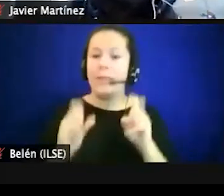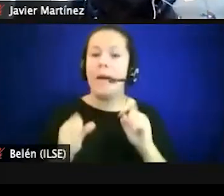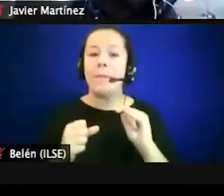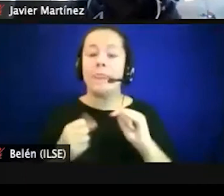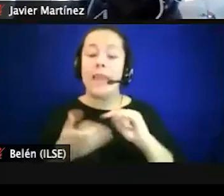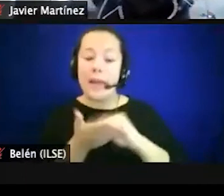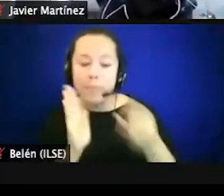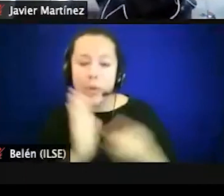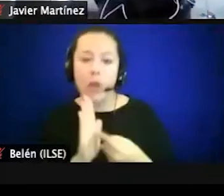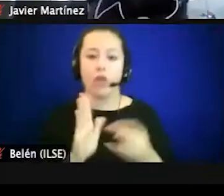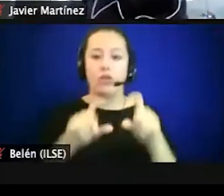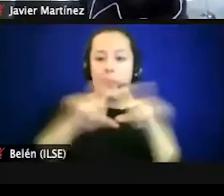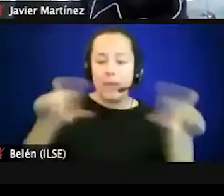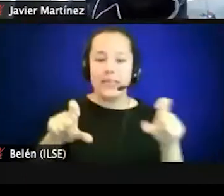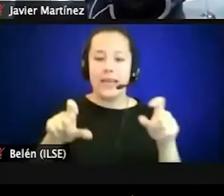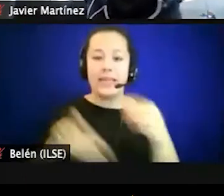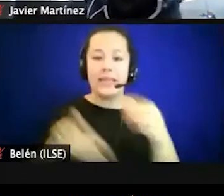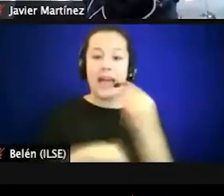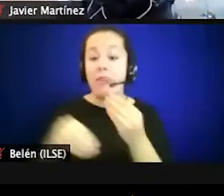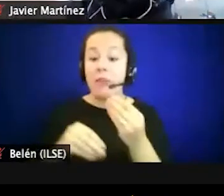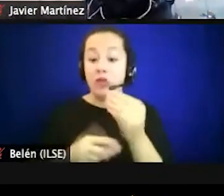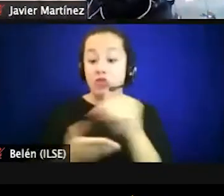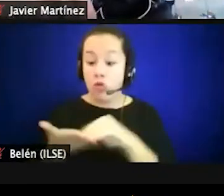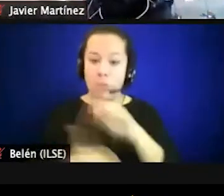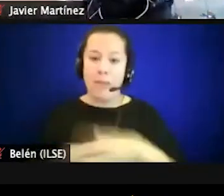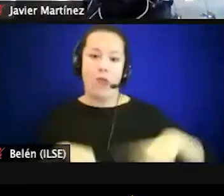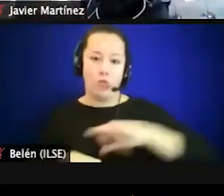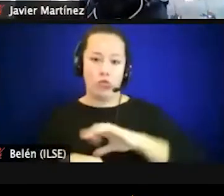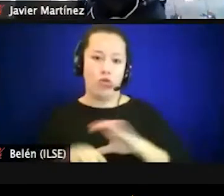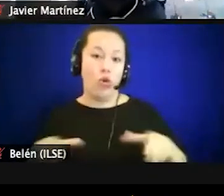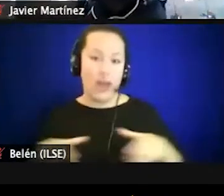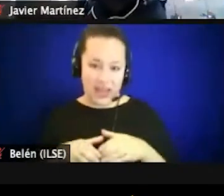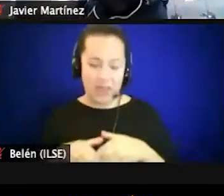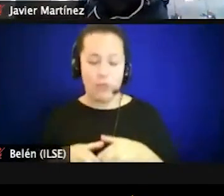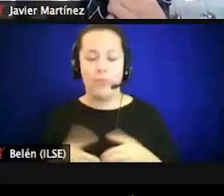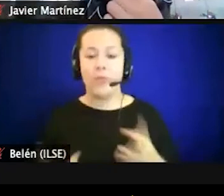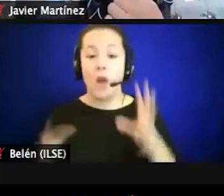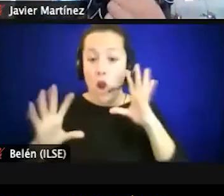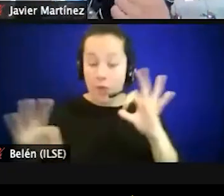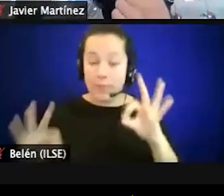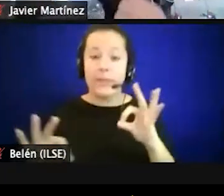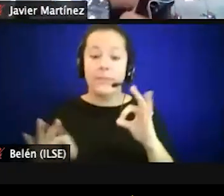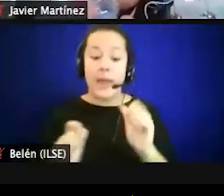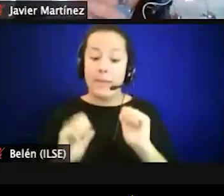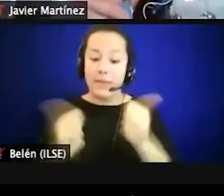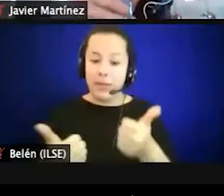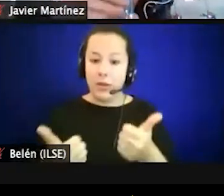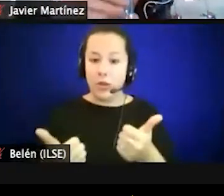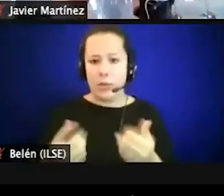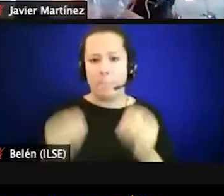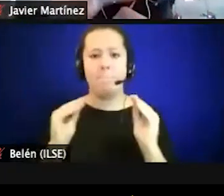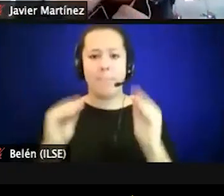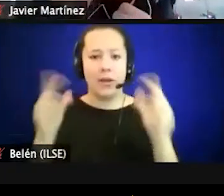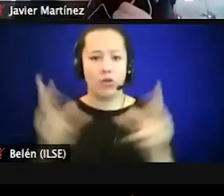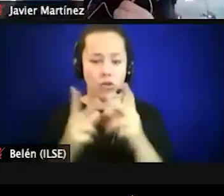soluciones para nuestro colectivo. Lógicamente, el emprendimiento con impacto social dirigido a nuestro colectivo es